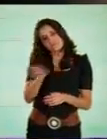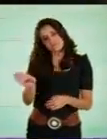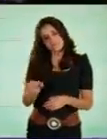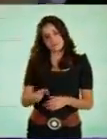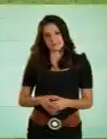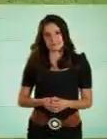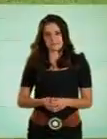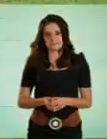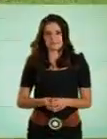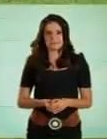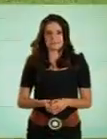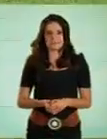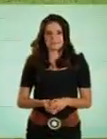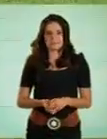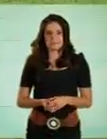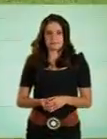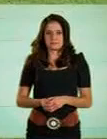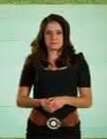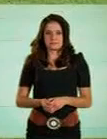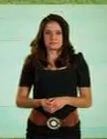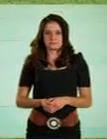Bueno.